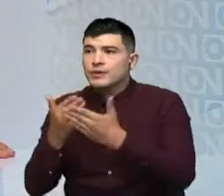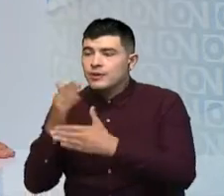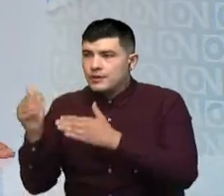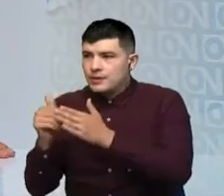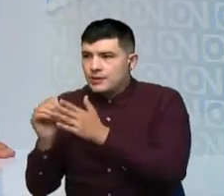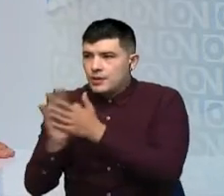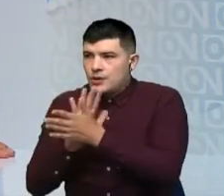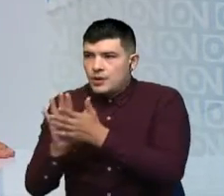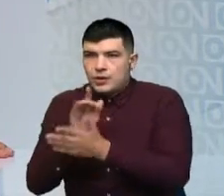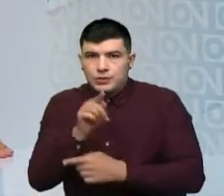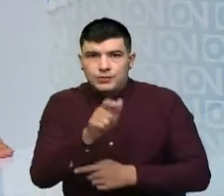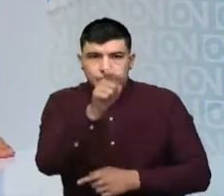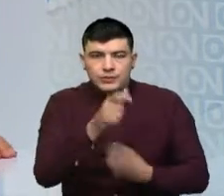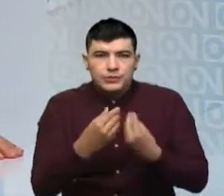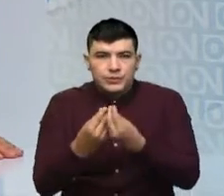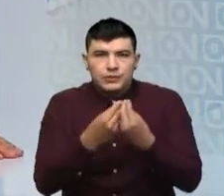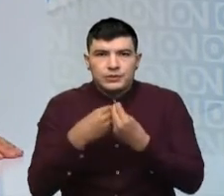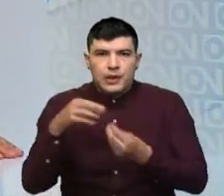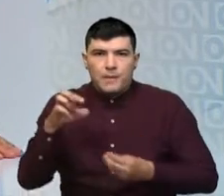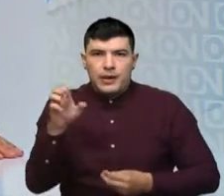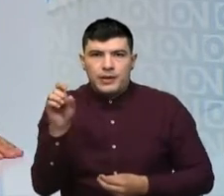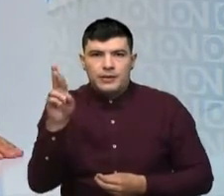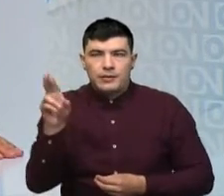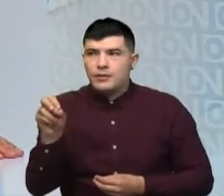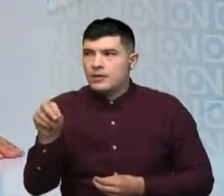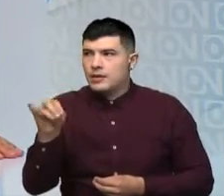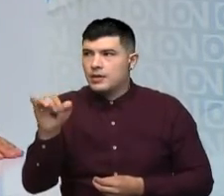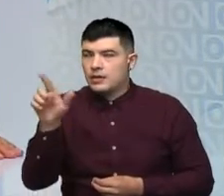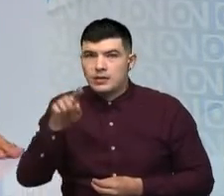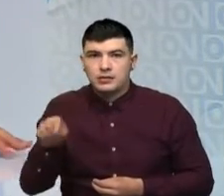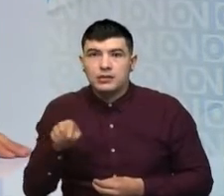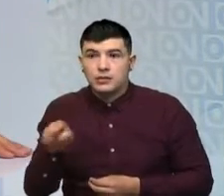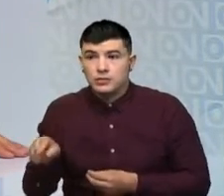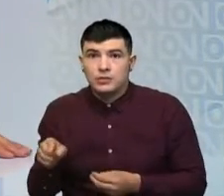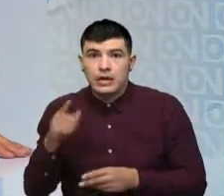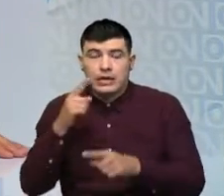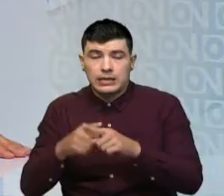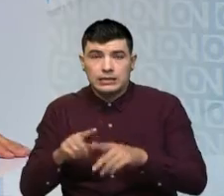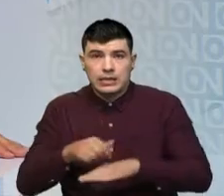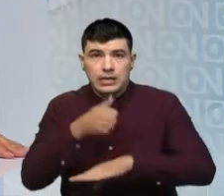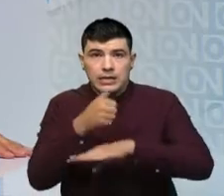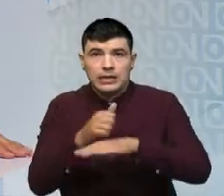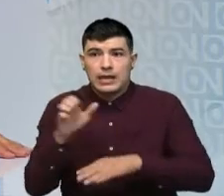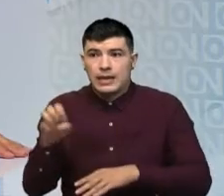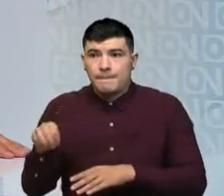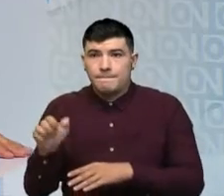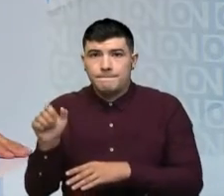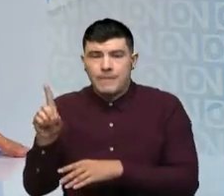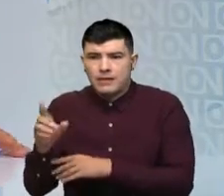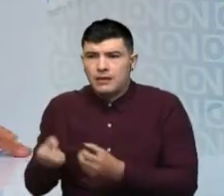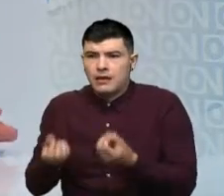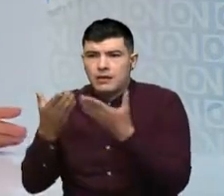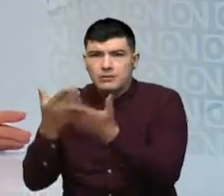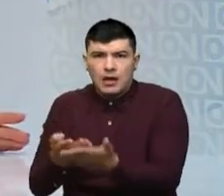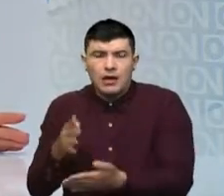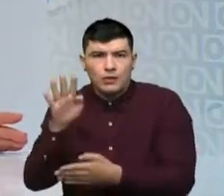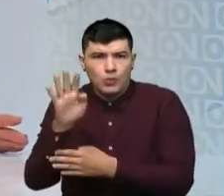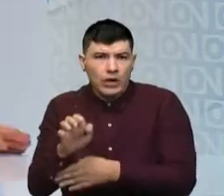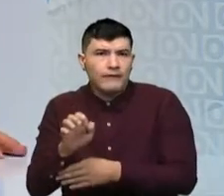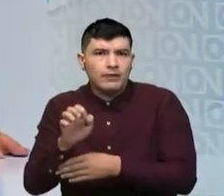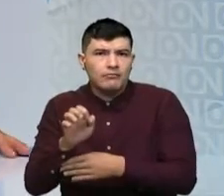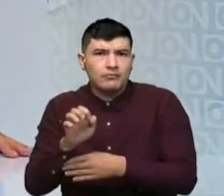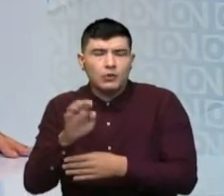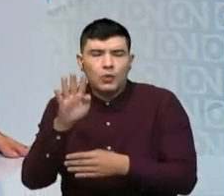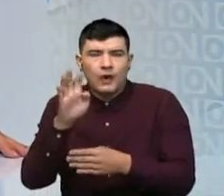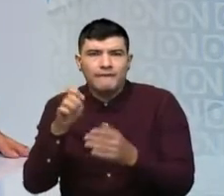y según el concejal pedroni zona maya el excedente de la imac recibió un contrato por 9 millones del inderbú de eso por 25 días después de presentar